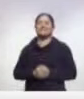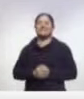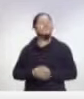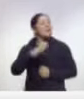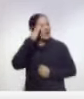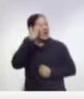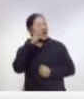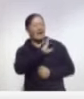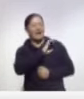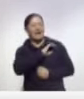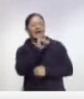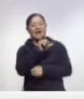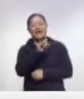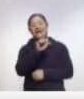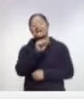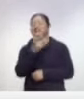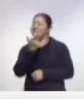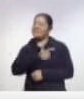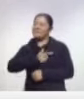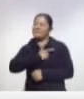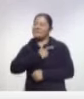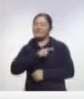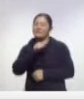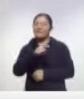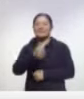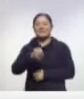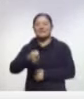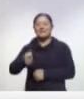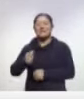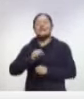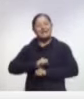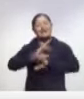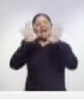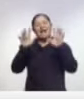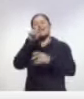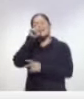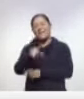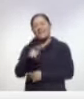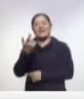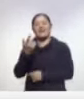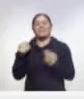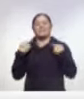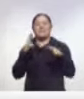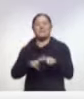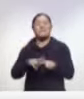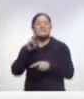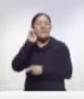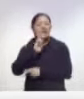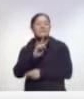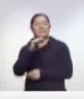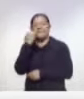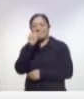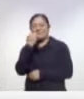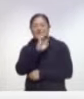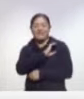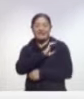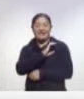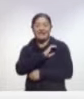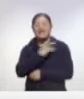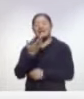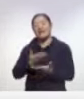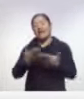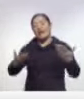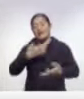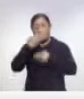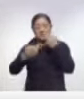tal, mi querida Ays? ¿Cómo estás, amiga? Me da mucho gusto saludarte, por supuesto. Y también a mi querida maestra Miroslava ya en esta segunda emisión de Ahora